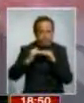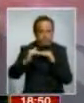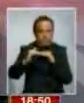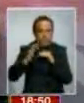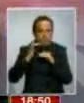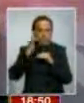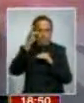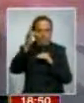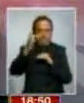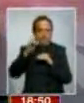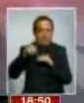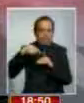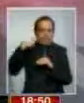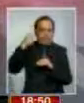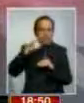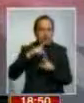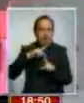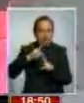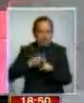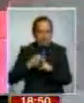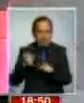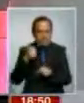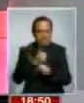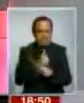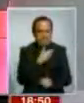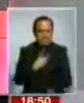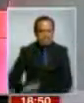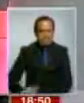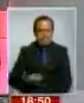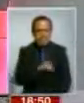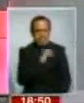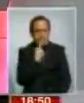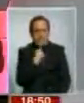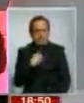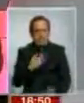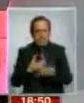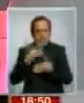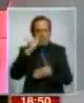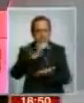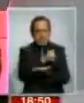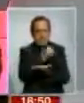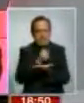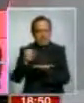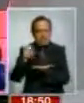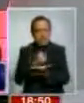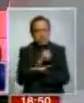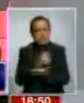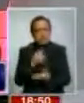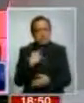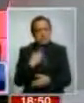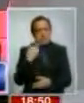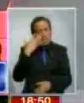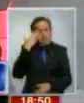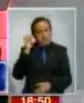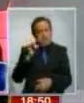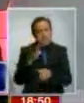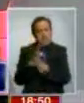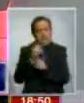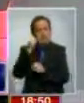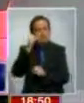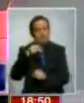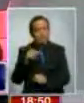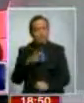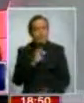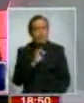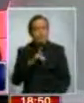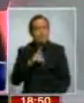para lanzarlo a la repostulación? Me lo preguntaron en el Mercurio el otro día. Yo dije, me parece una muy buena cosa que se crea una fundación. Si esta fundación